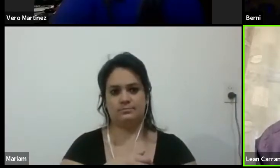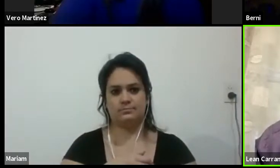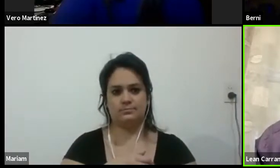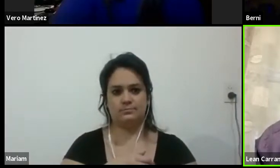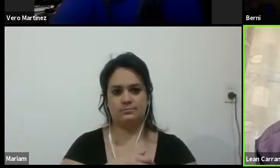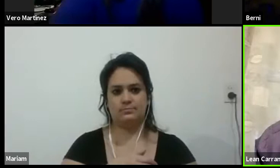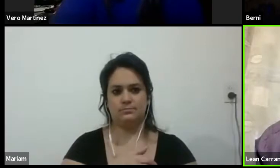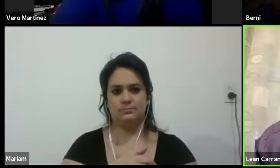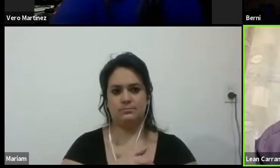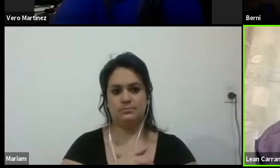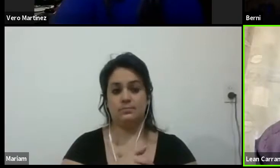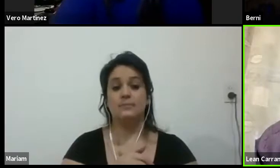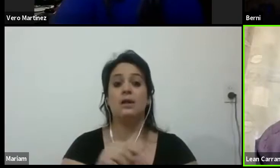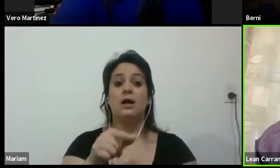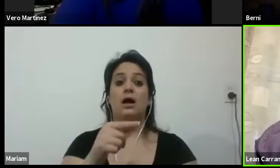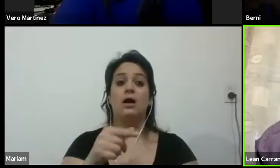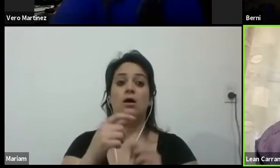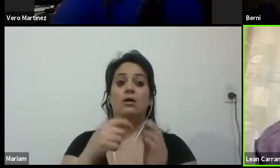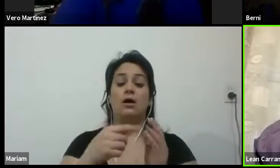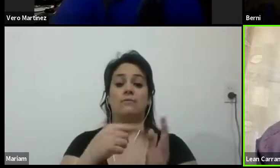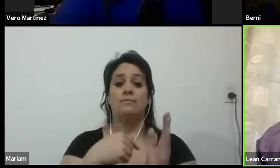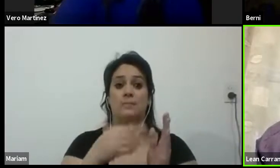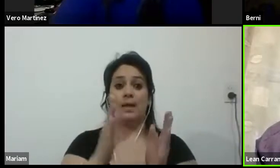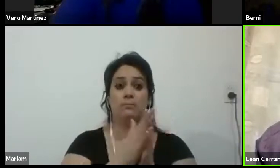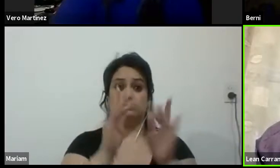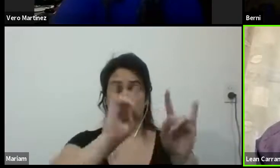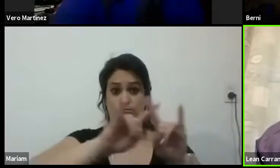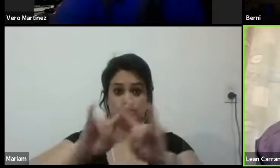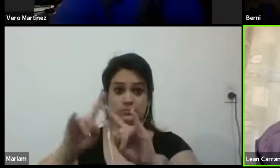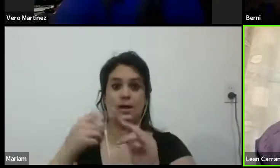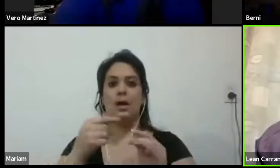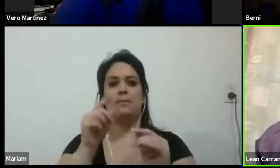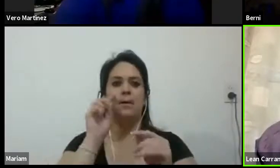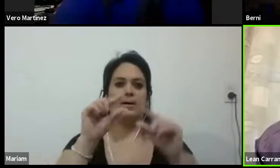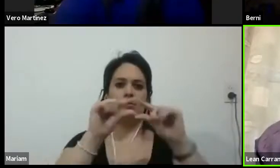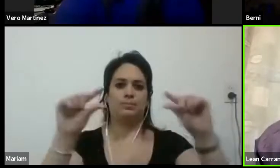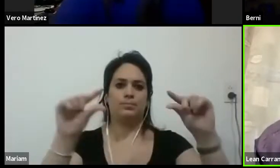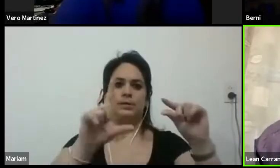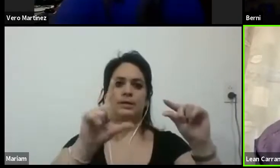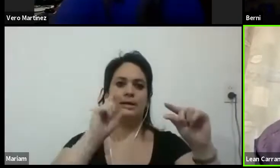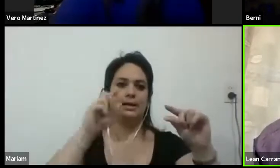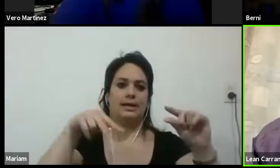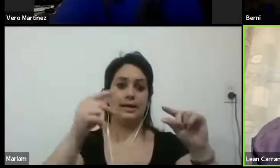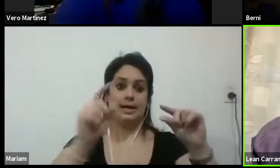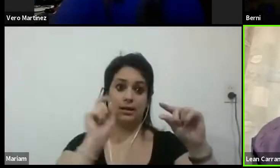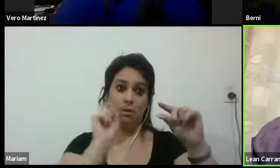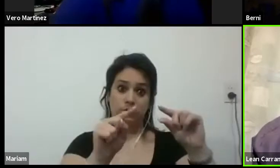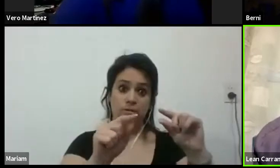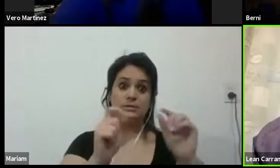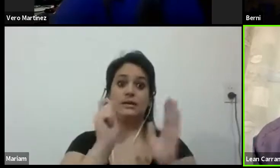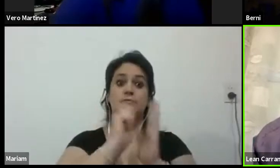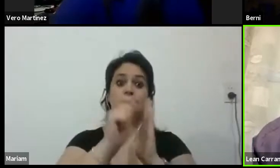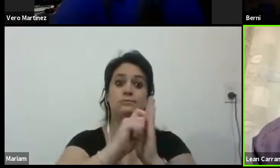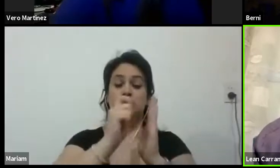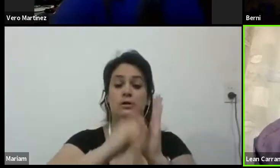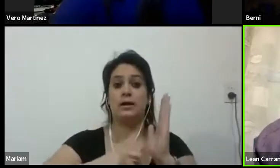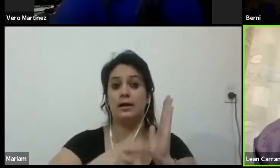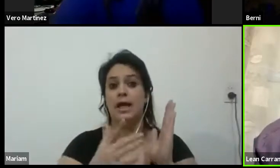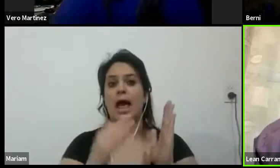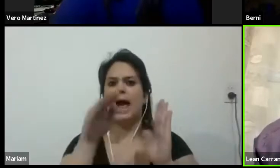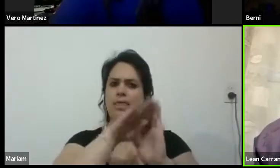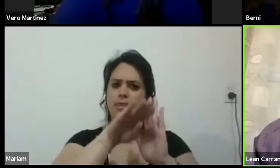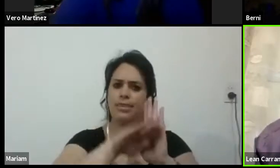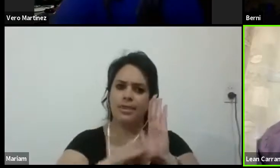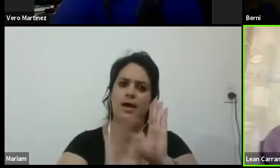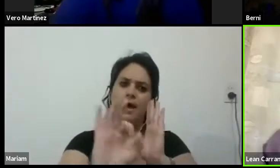en nuestra página un formulario o un un link para llenar formularios de inscripción ahí va a estar bien detallado